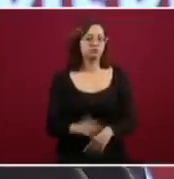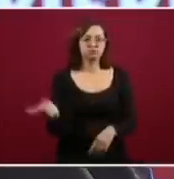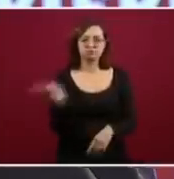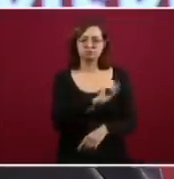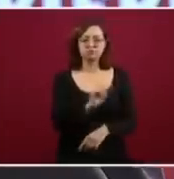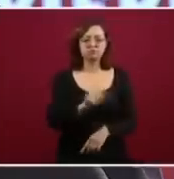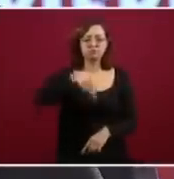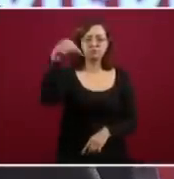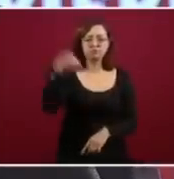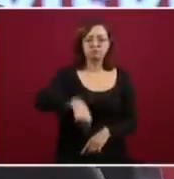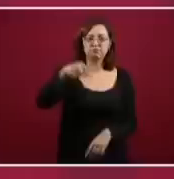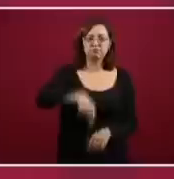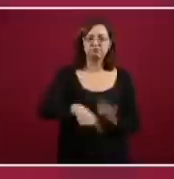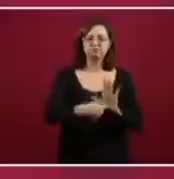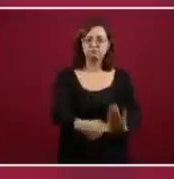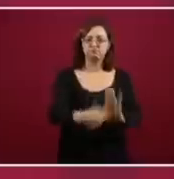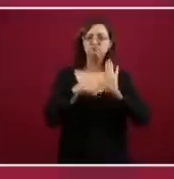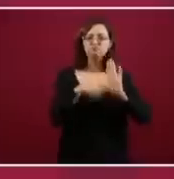aquí mismo